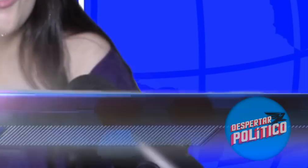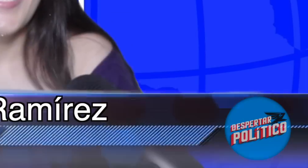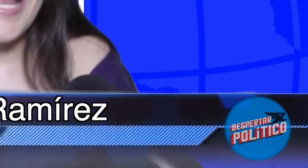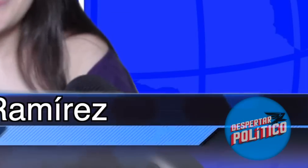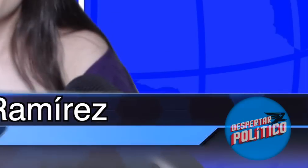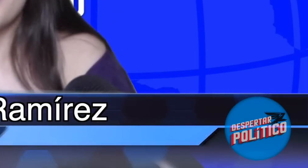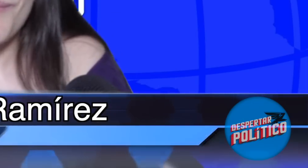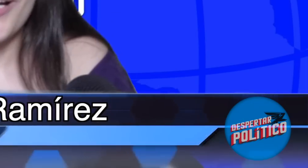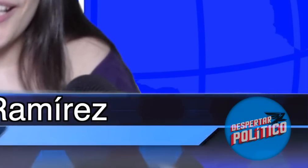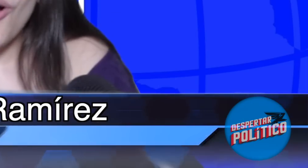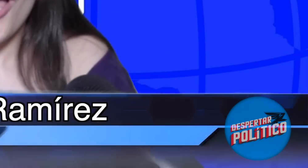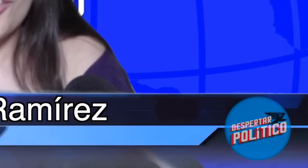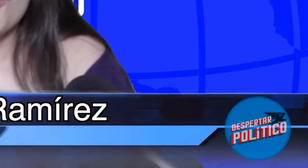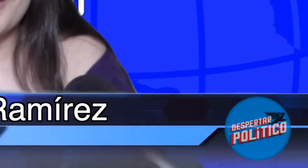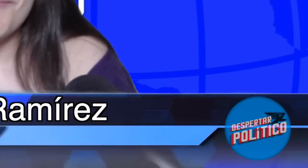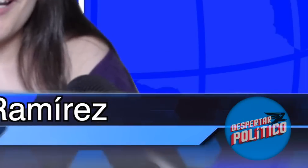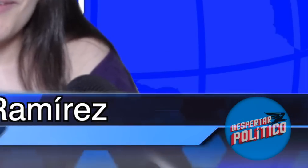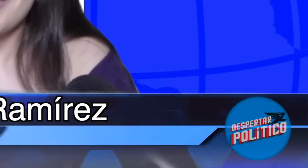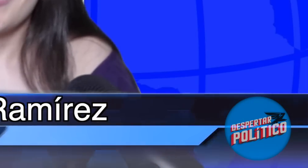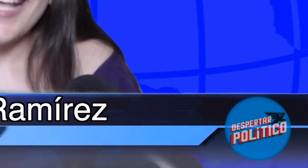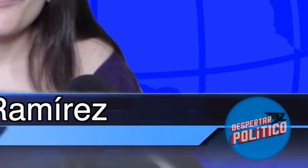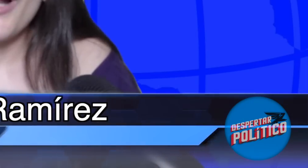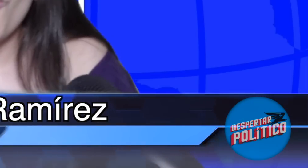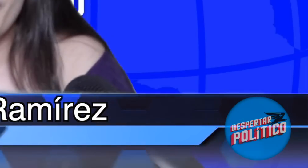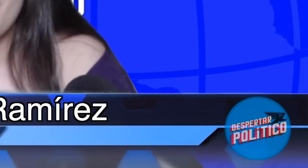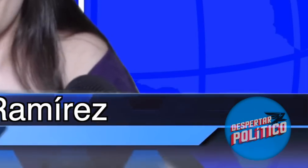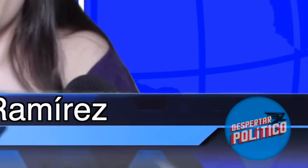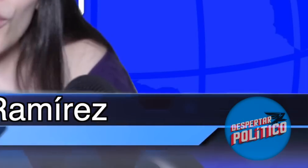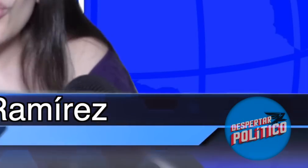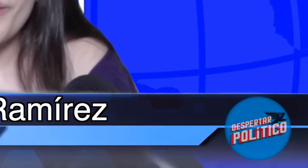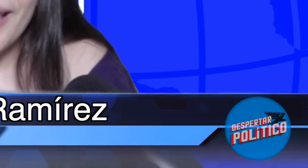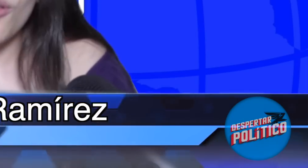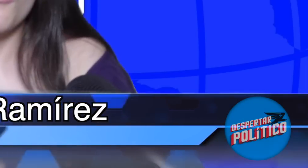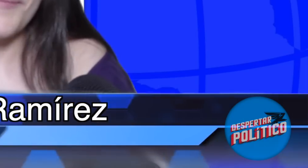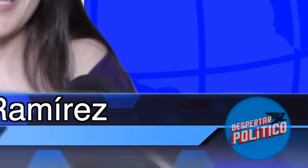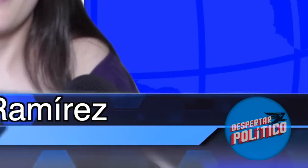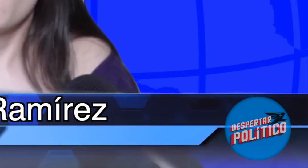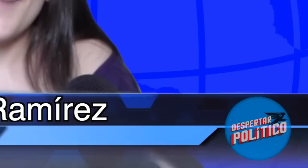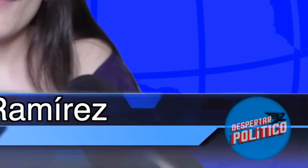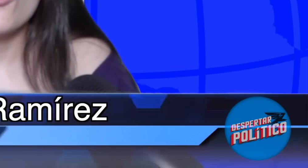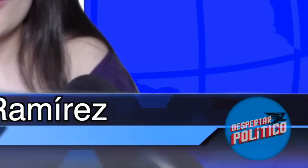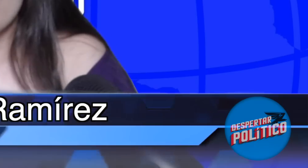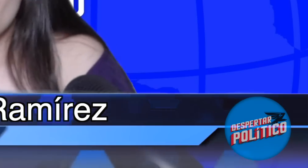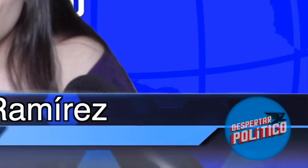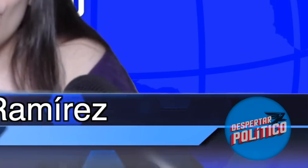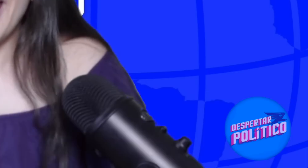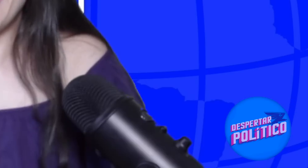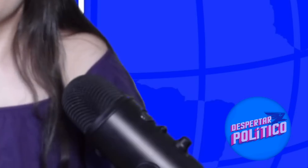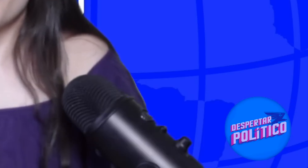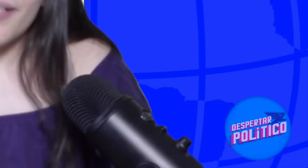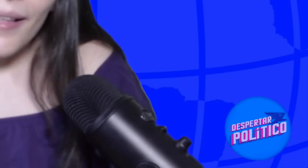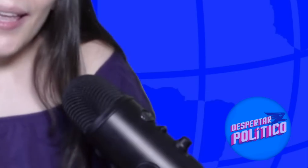Bienvenidos a su canal El Despertar Político. Yo soy Fátima Ramírez. Gracias por acompañarme, por sus comentarios, familia. Vámonos con la